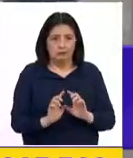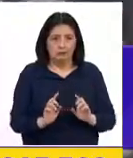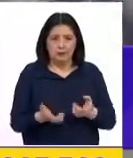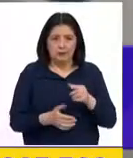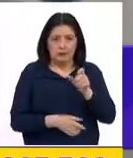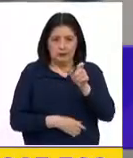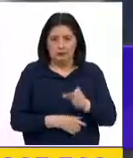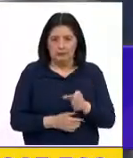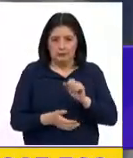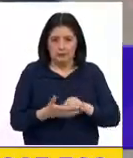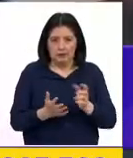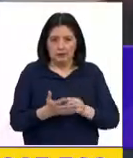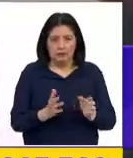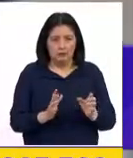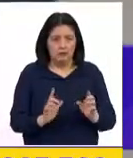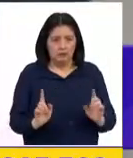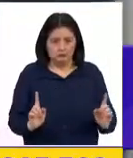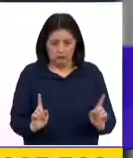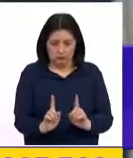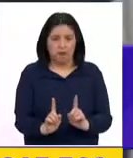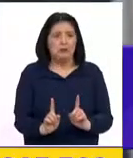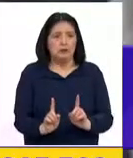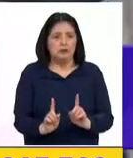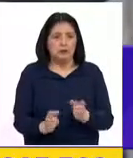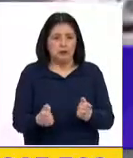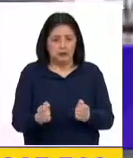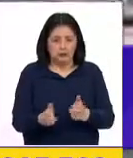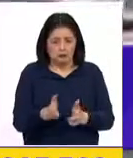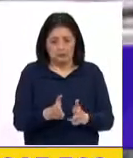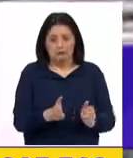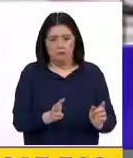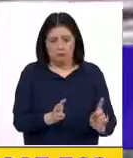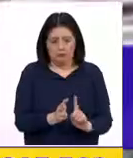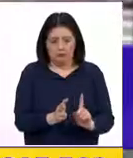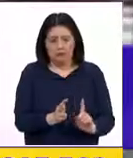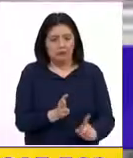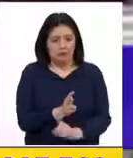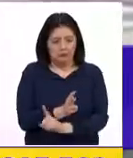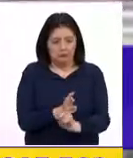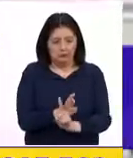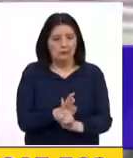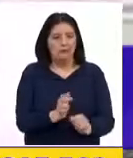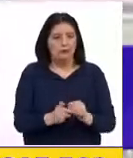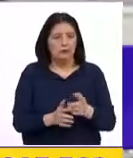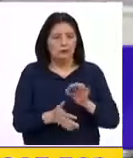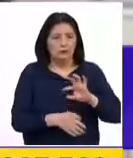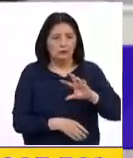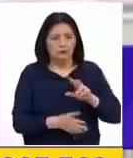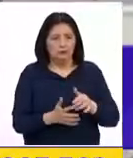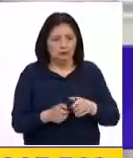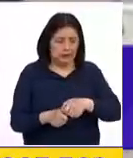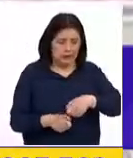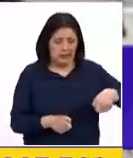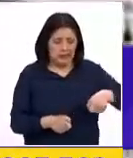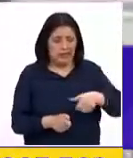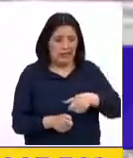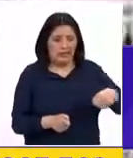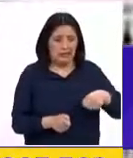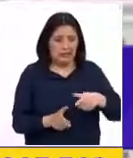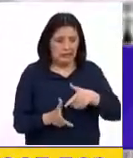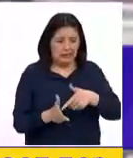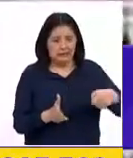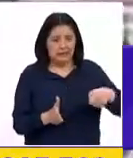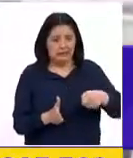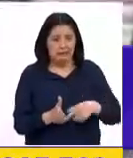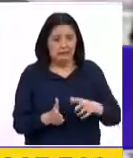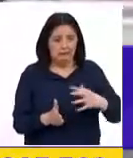a la víctima, la abordan por ambos lados. De este otro ángulo, uno de los zampones abre la puerta del auto para